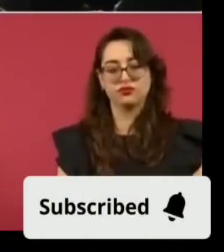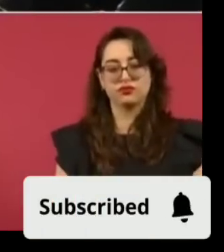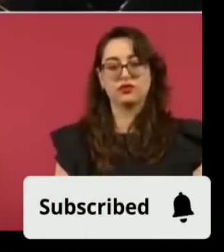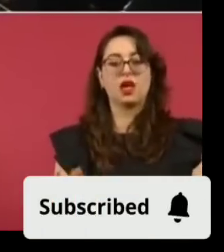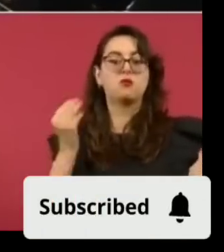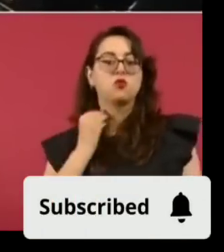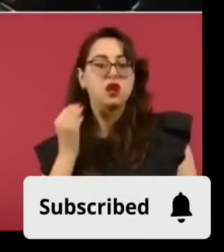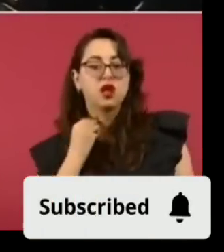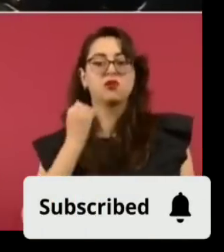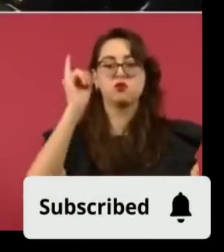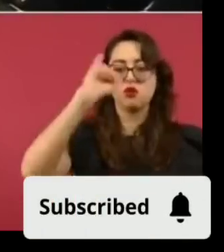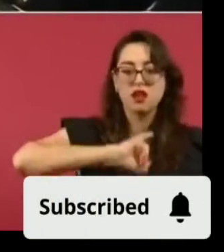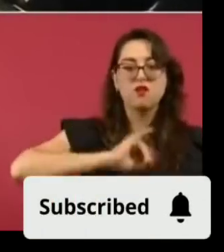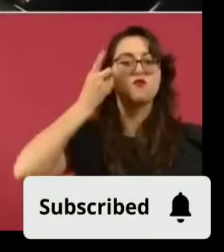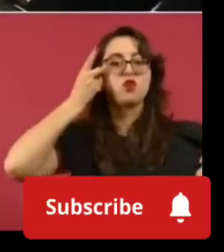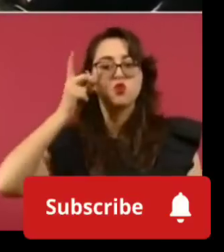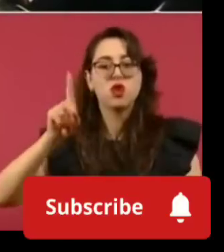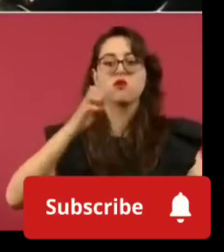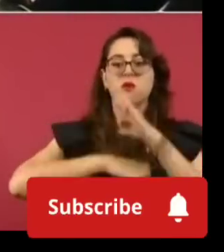jefes de las corporaciones.